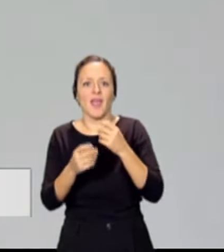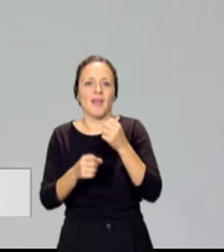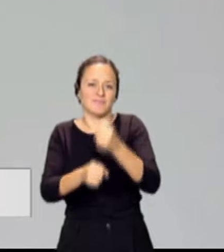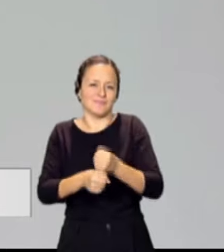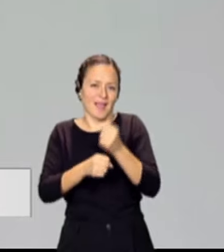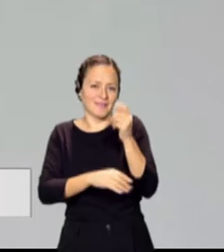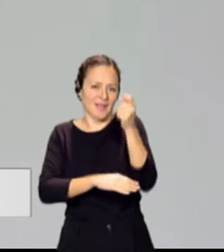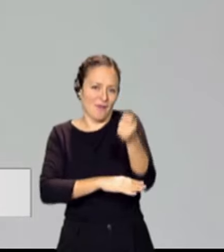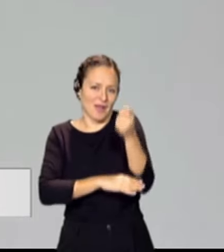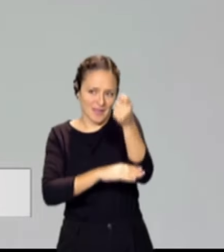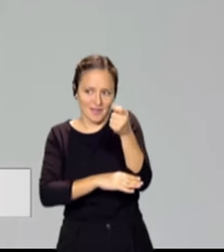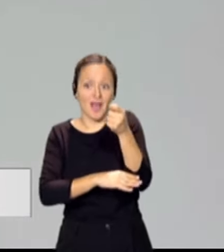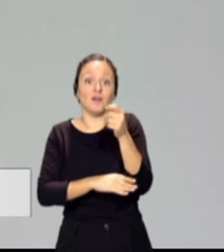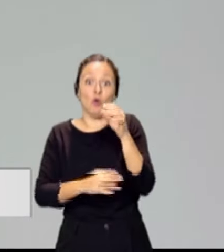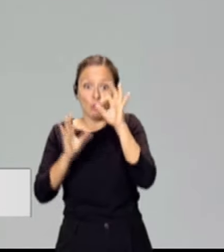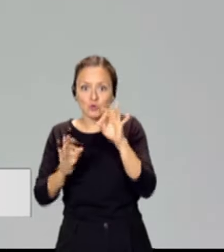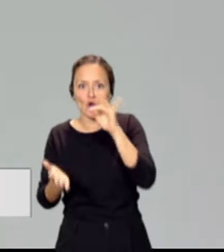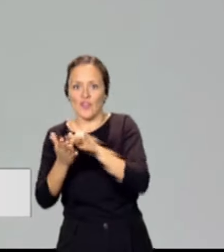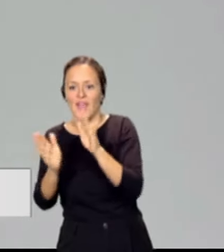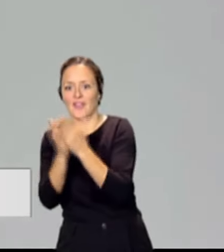con el día del